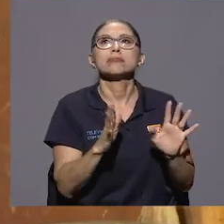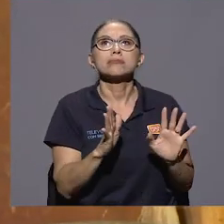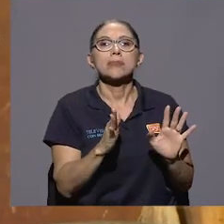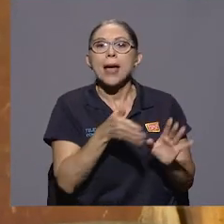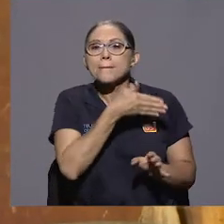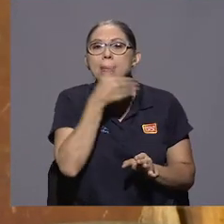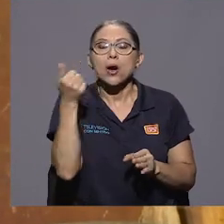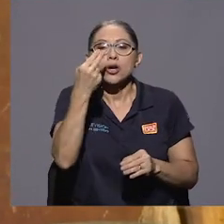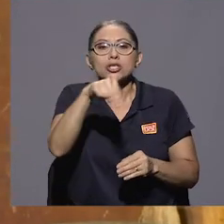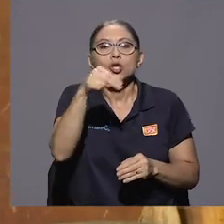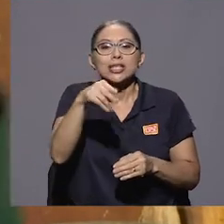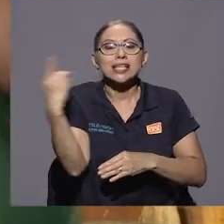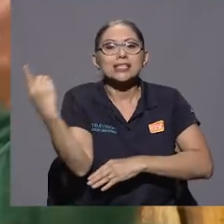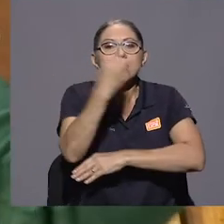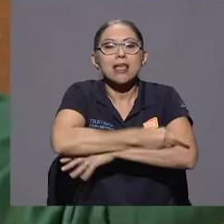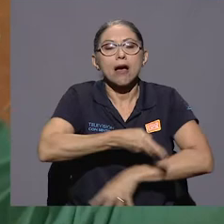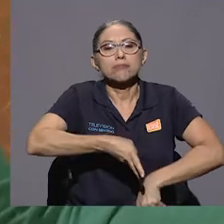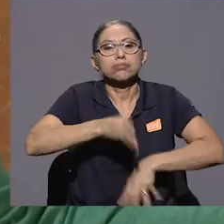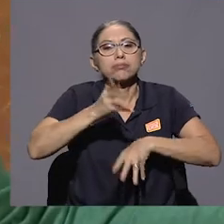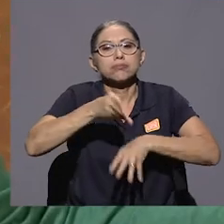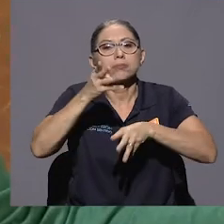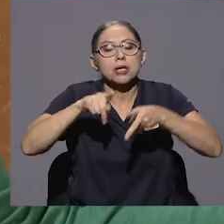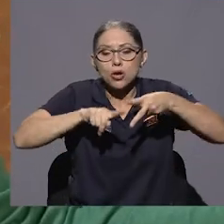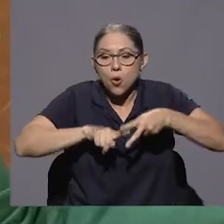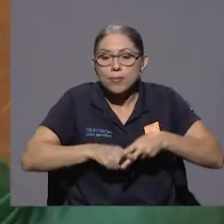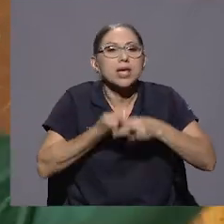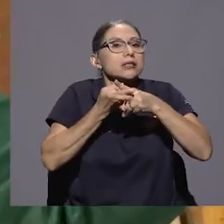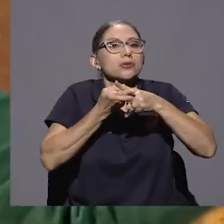mejores noticias del día y comienzo a sacar